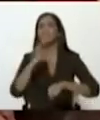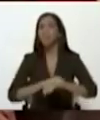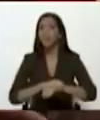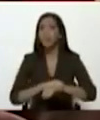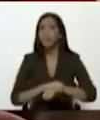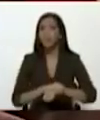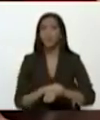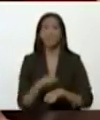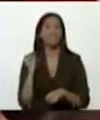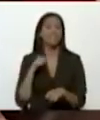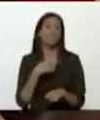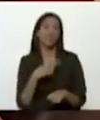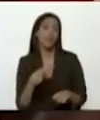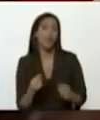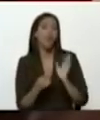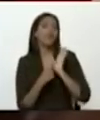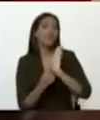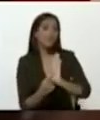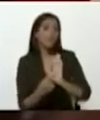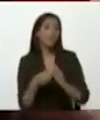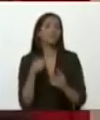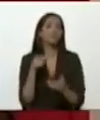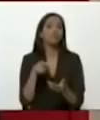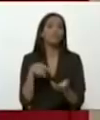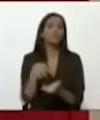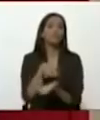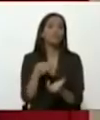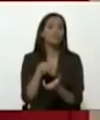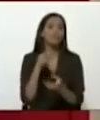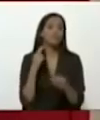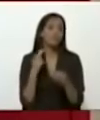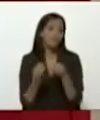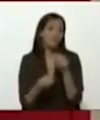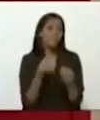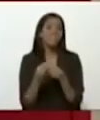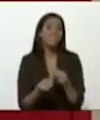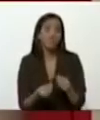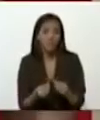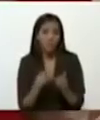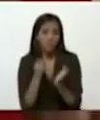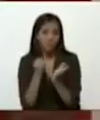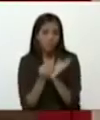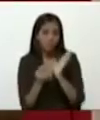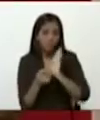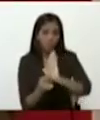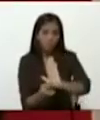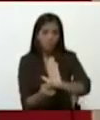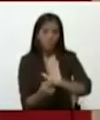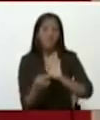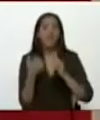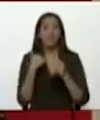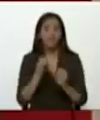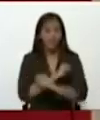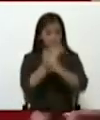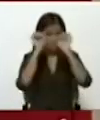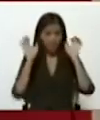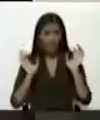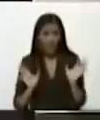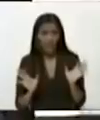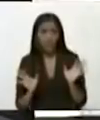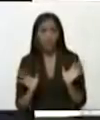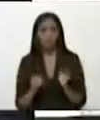no es demostrable sus crímenes. O sea, eso es algo que hay que dejar en claro. En claro. Pero